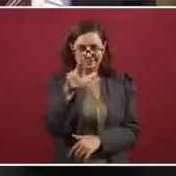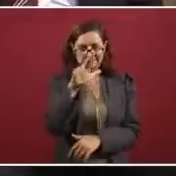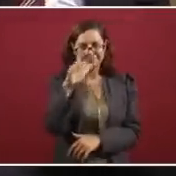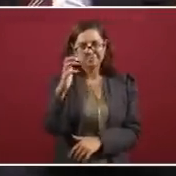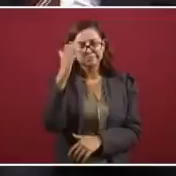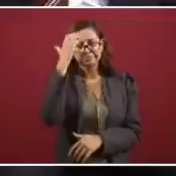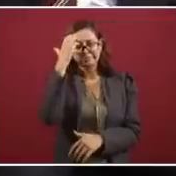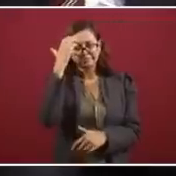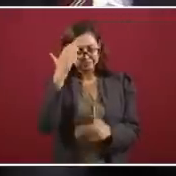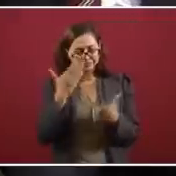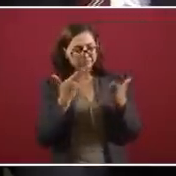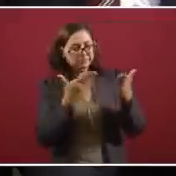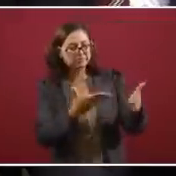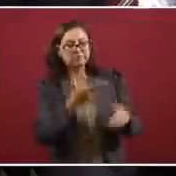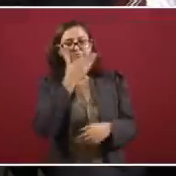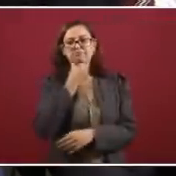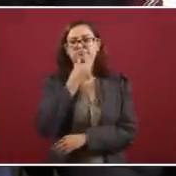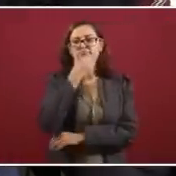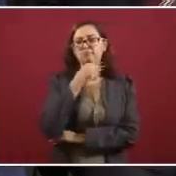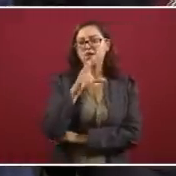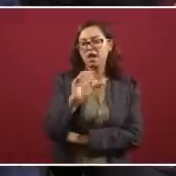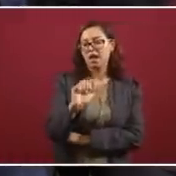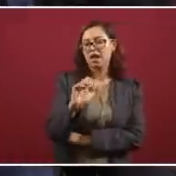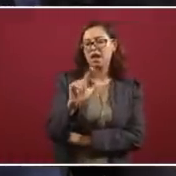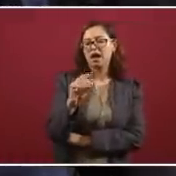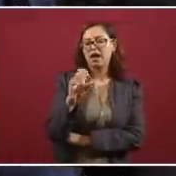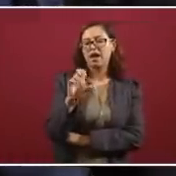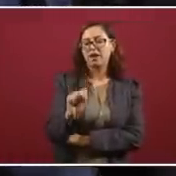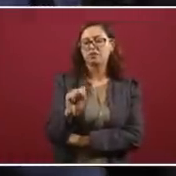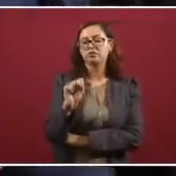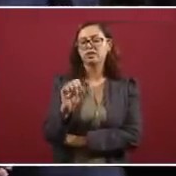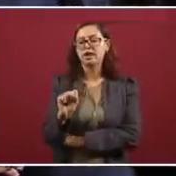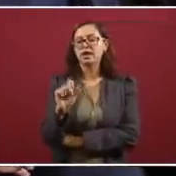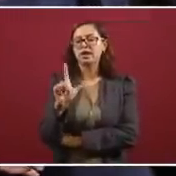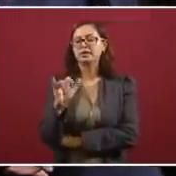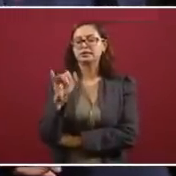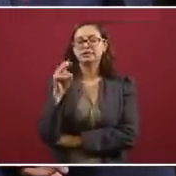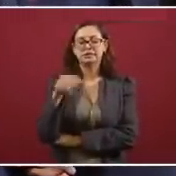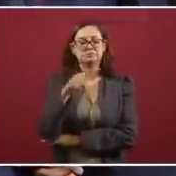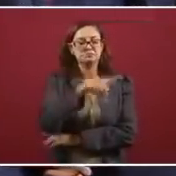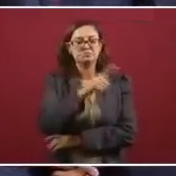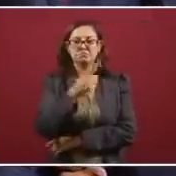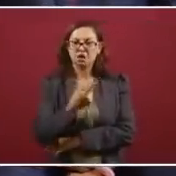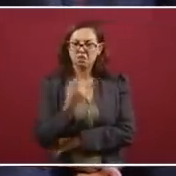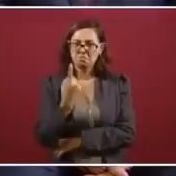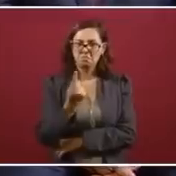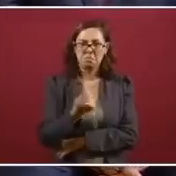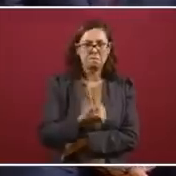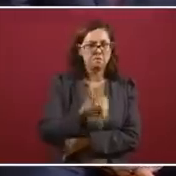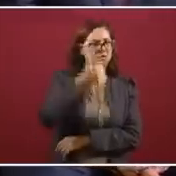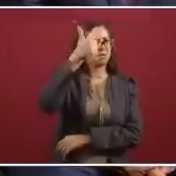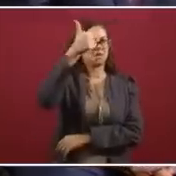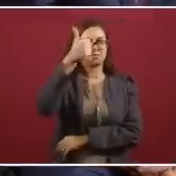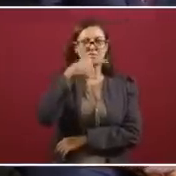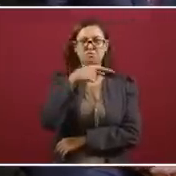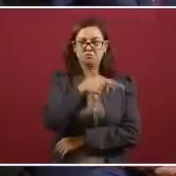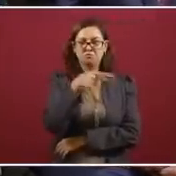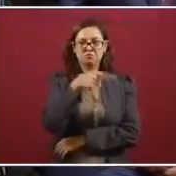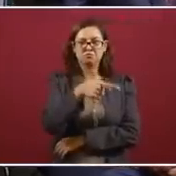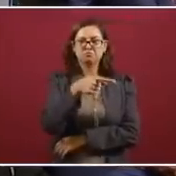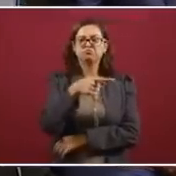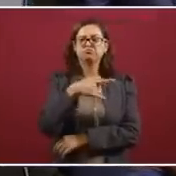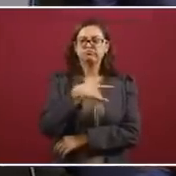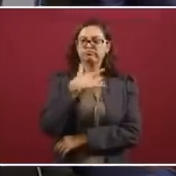a Carlos Slim, que fue el primero en llegar